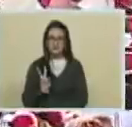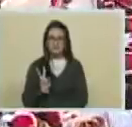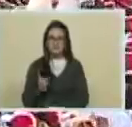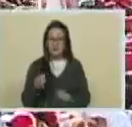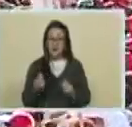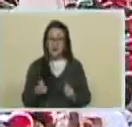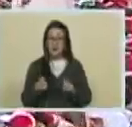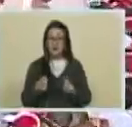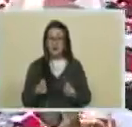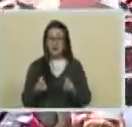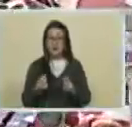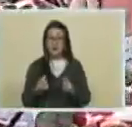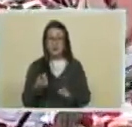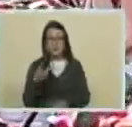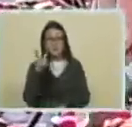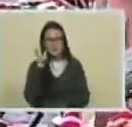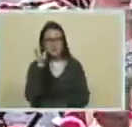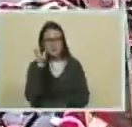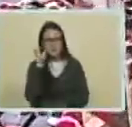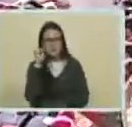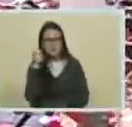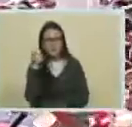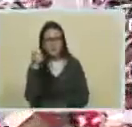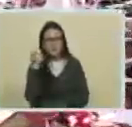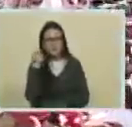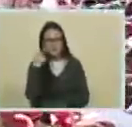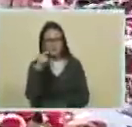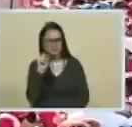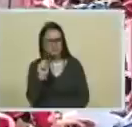¿Han escuchado hablar del Petro?